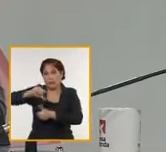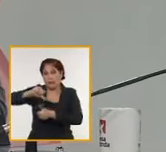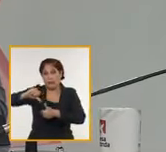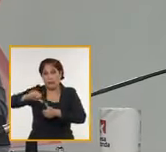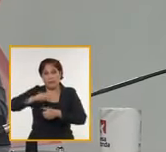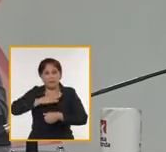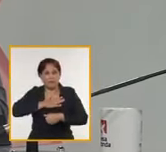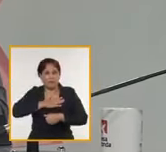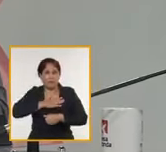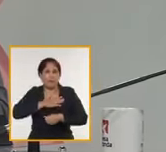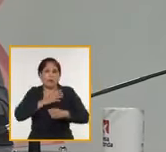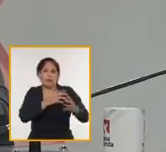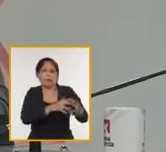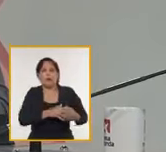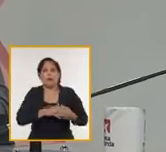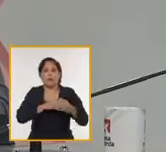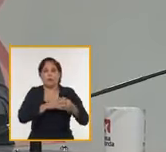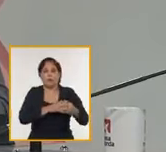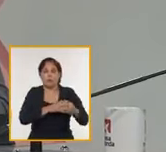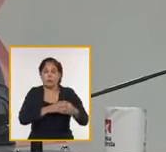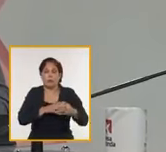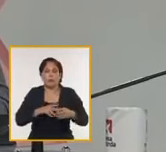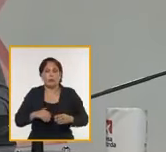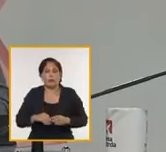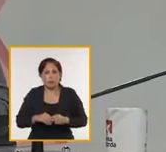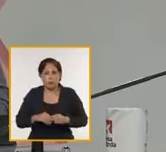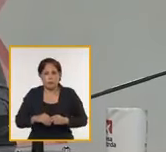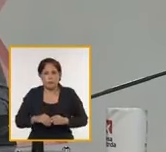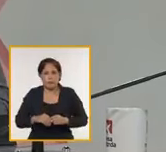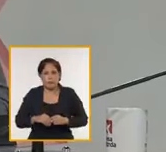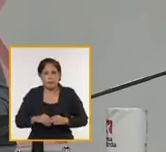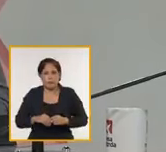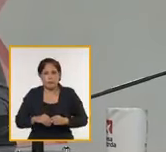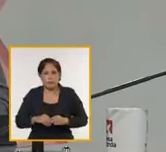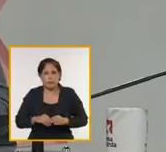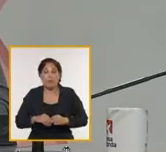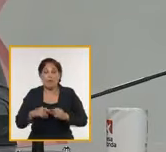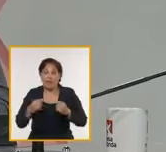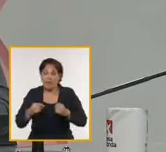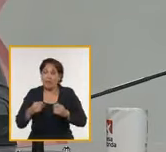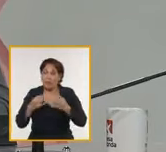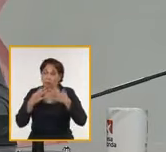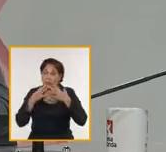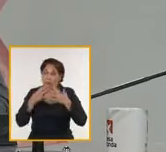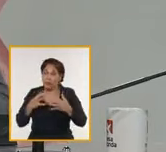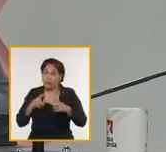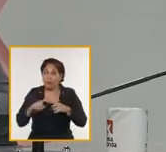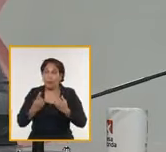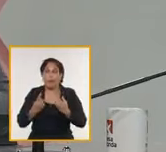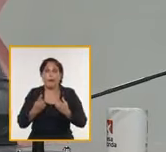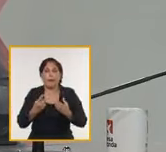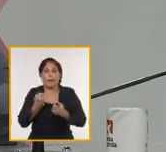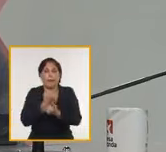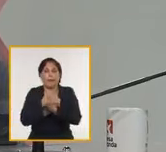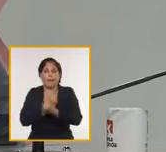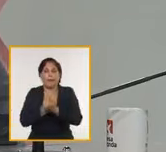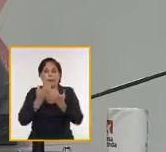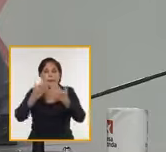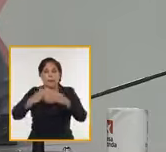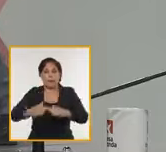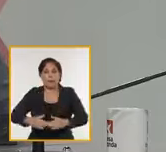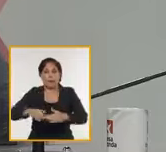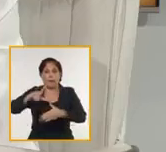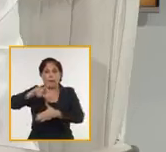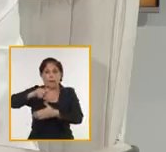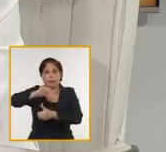Estados Unidos y la amenaza que esto representa para toda la paz en América Latina y en especial para Venezuela. Me acompaña la